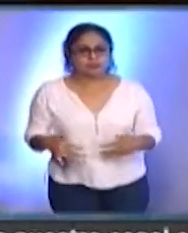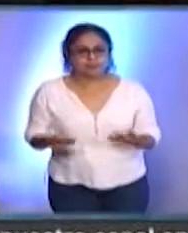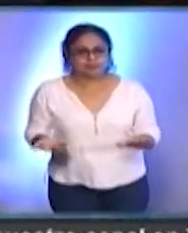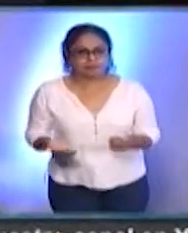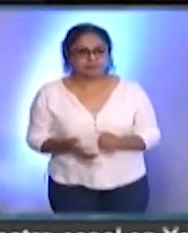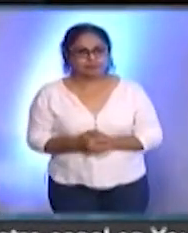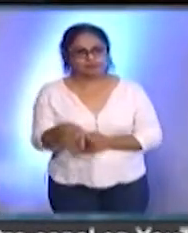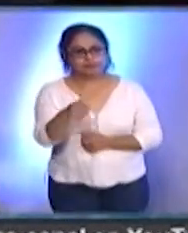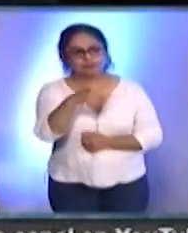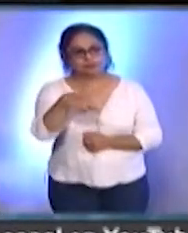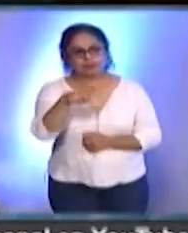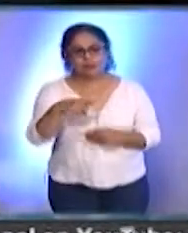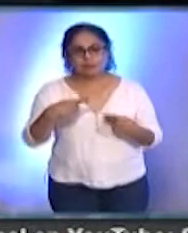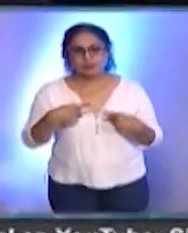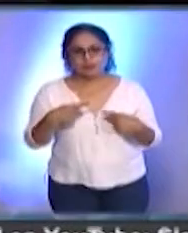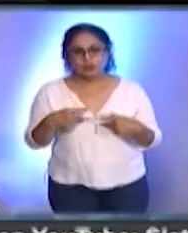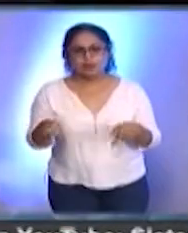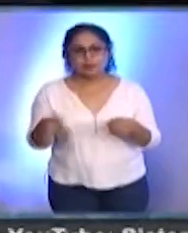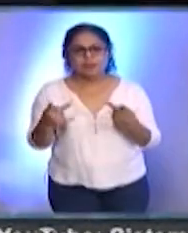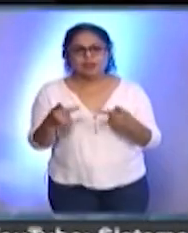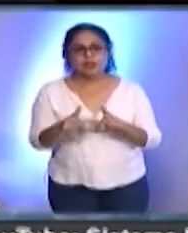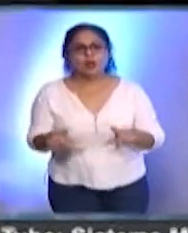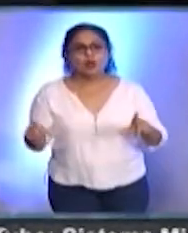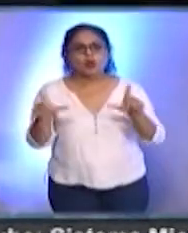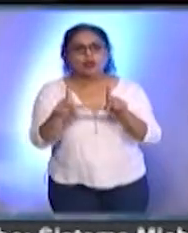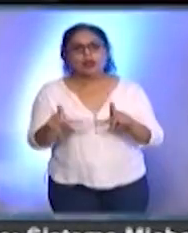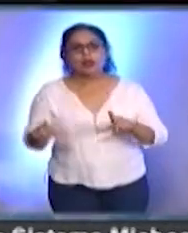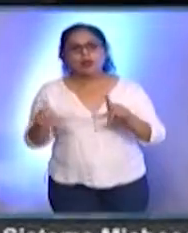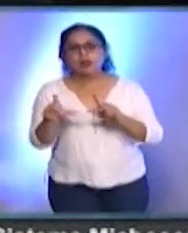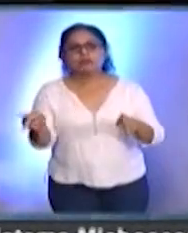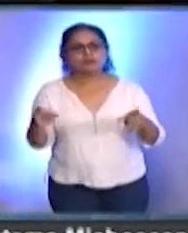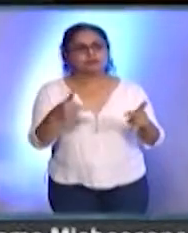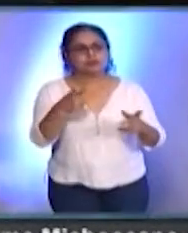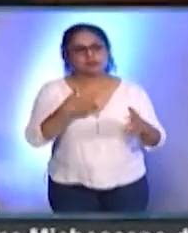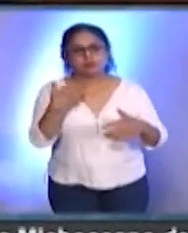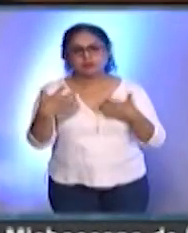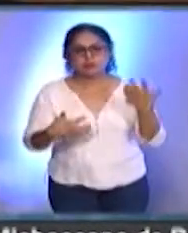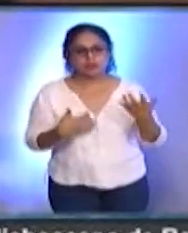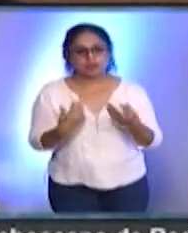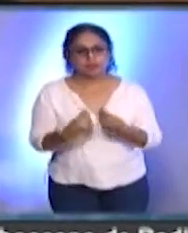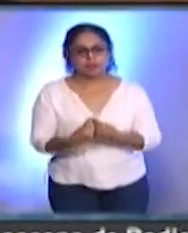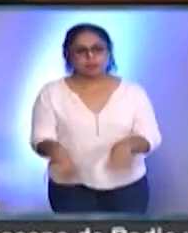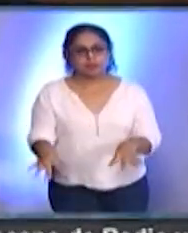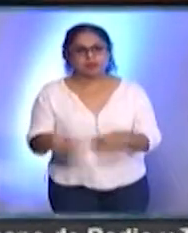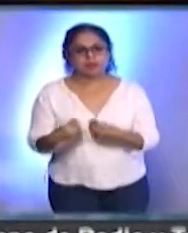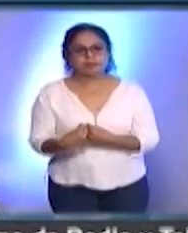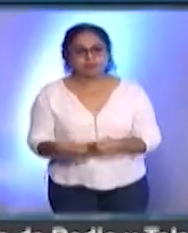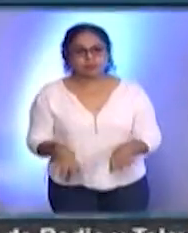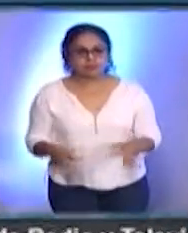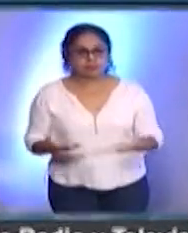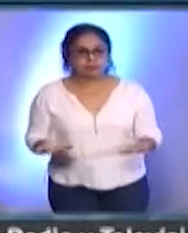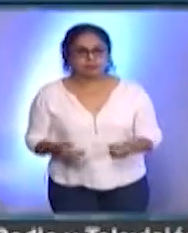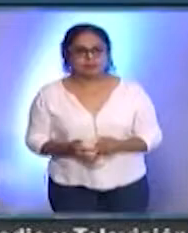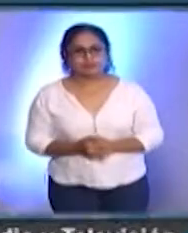imagínense ustedes todas las empresas, todos los negocios que han cerrado y las personas que han perdido su empleo.